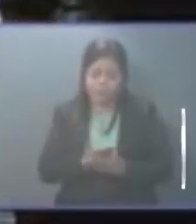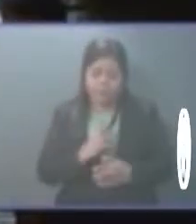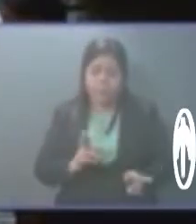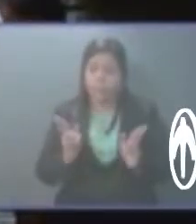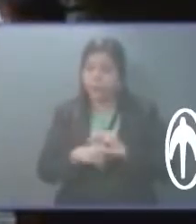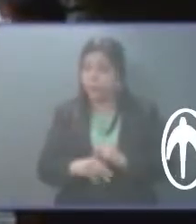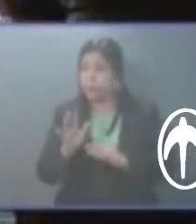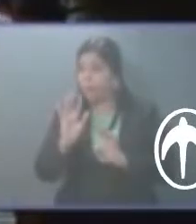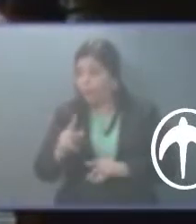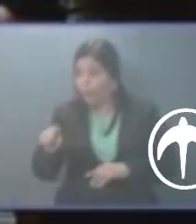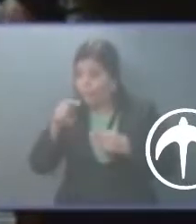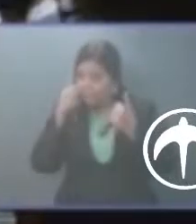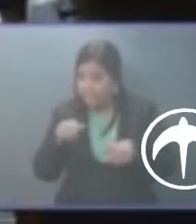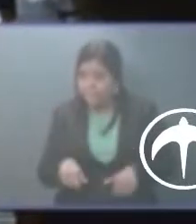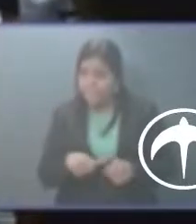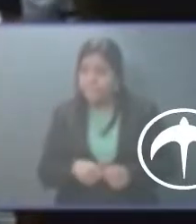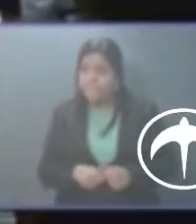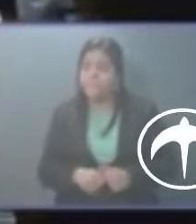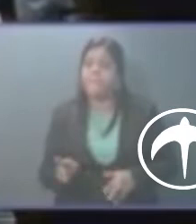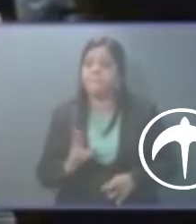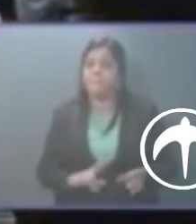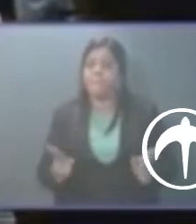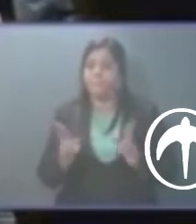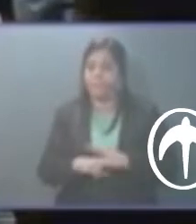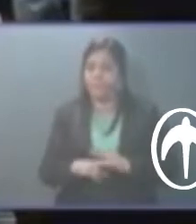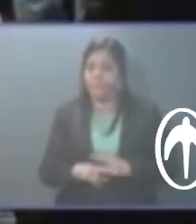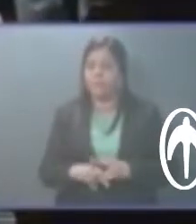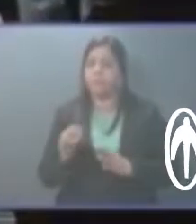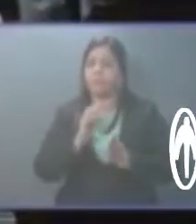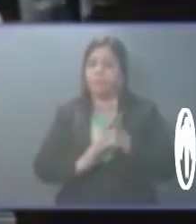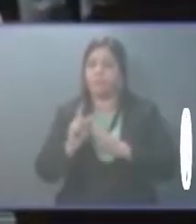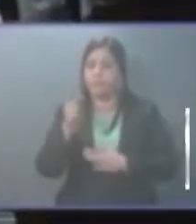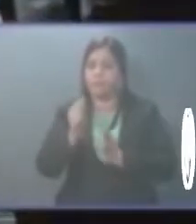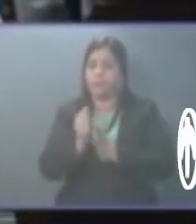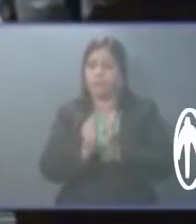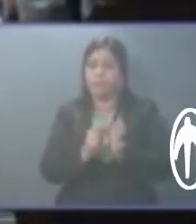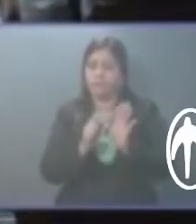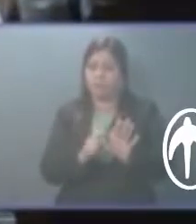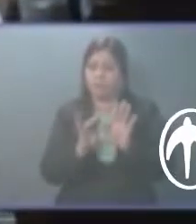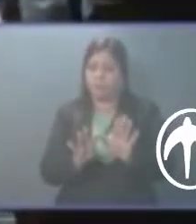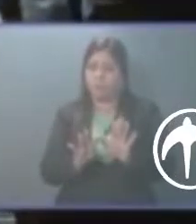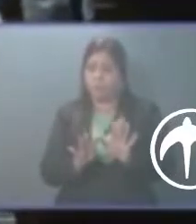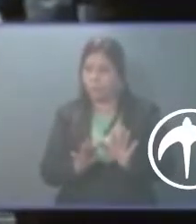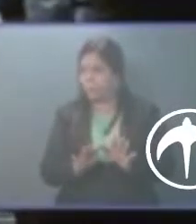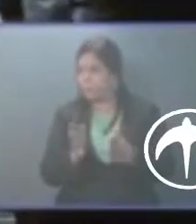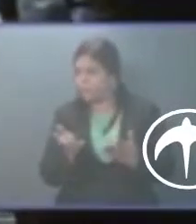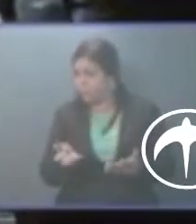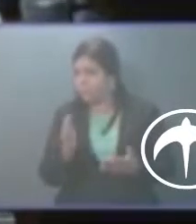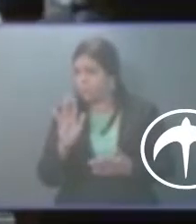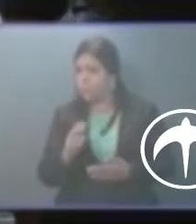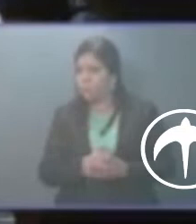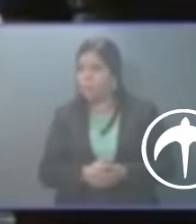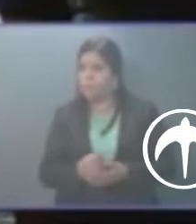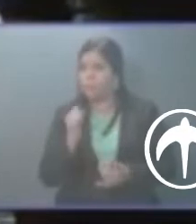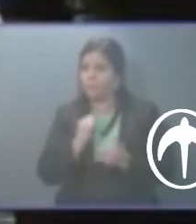quienes estén de acuerdo con reformar el inciso primero del artículo 69 para que en su parte